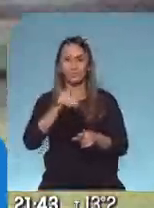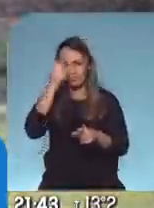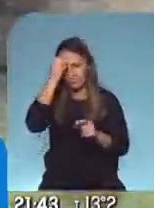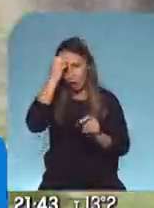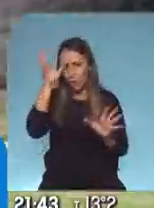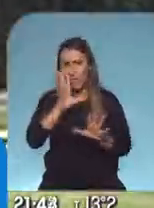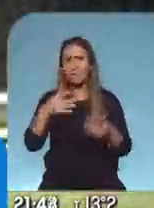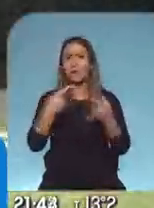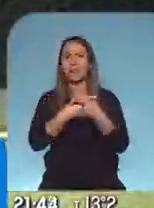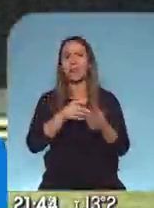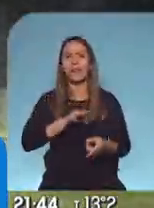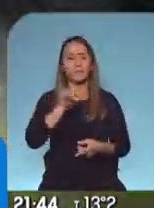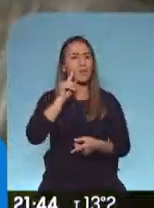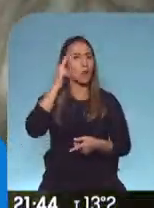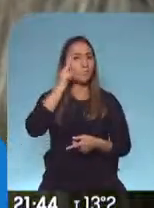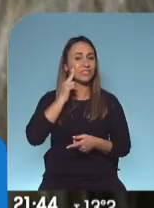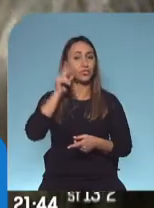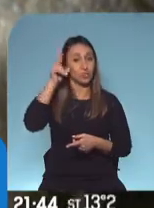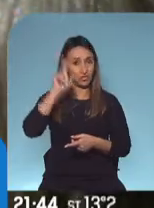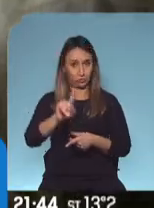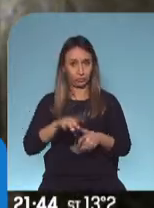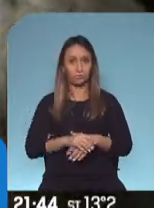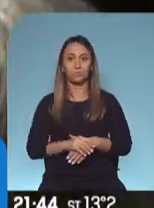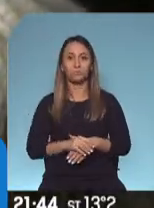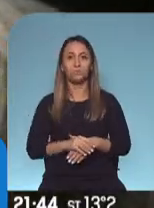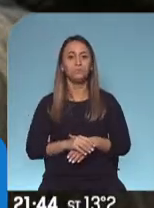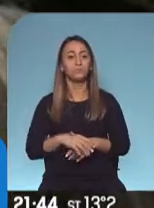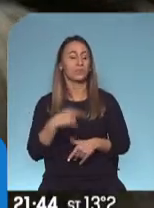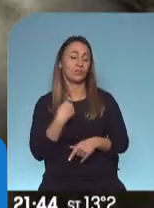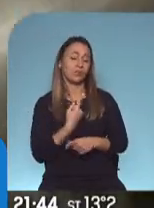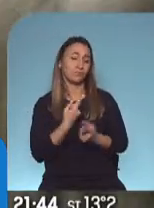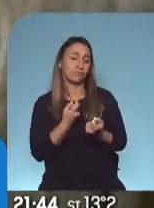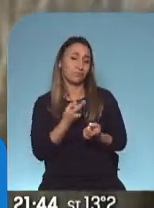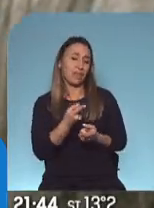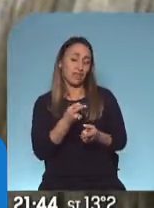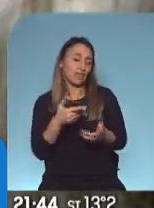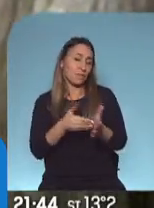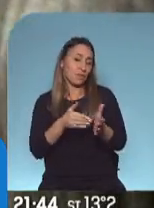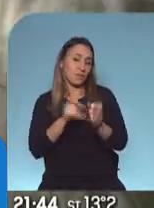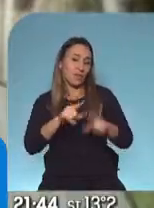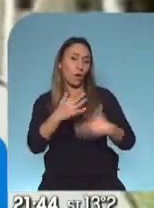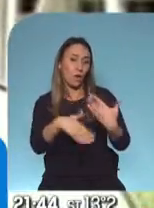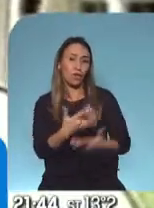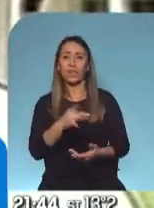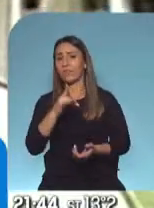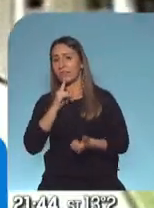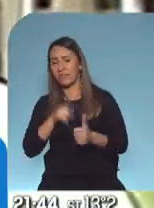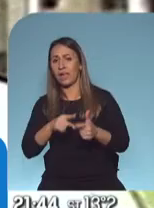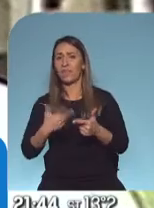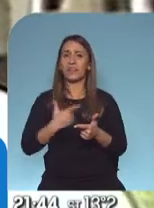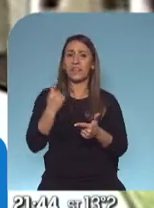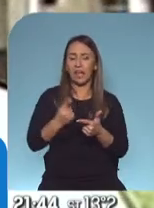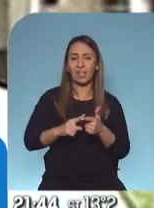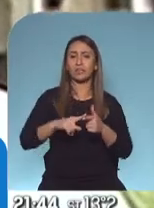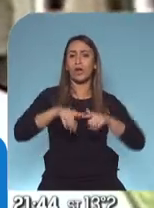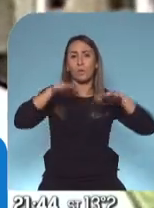1981. Todos dependemos de los jugadores, ¿no? los técnicos, el dirigente, el público.